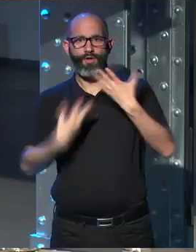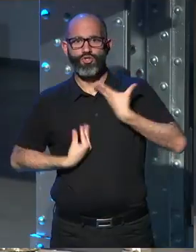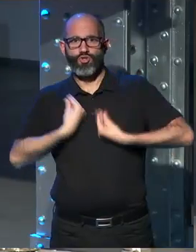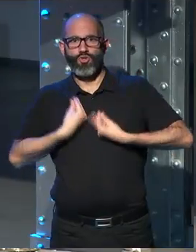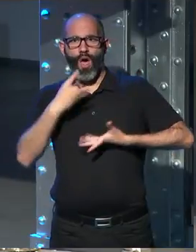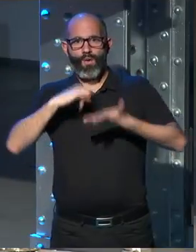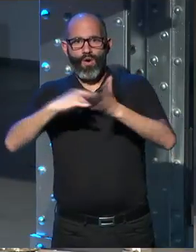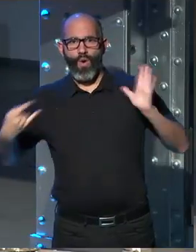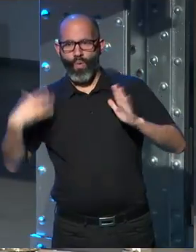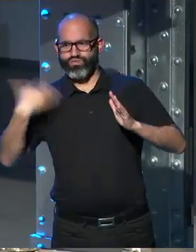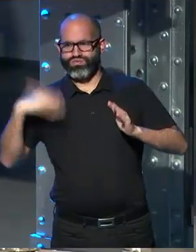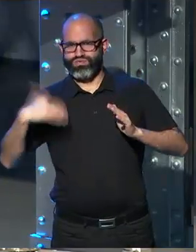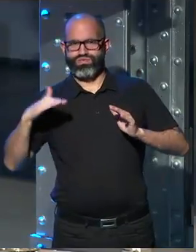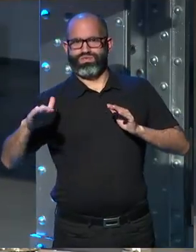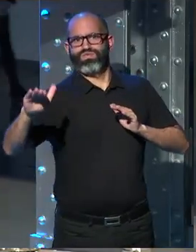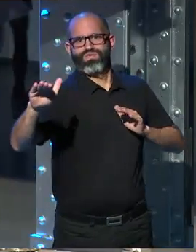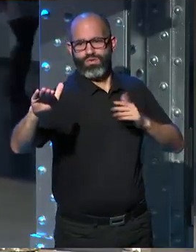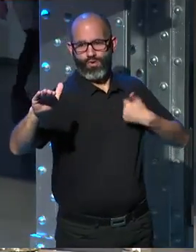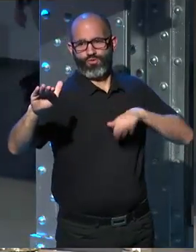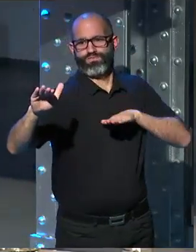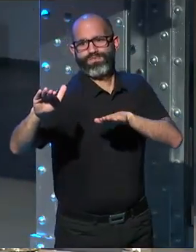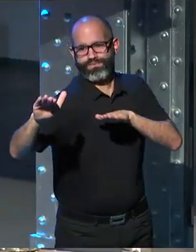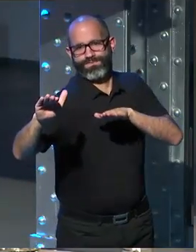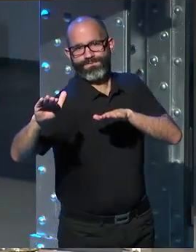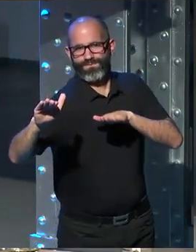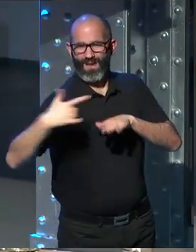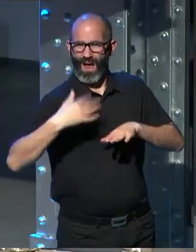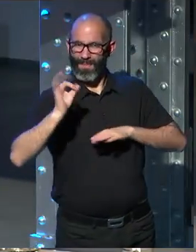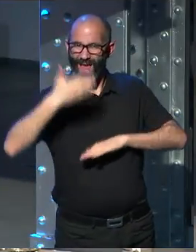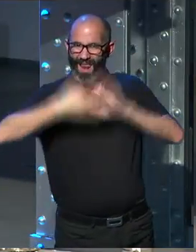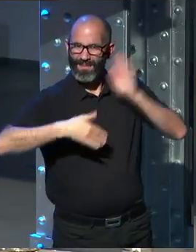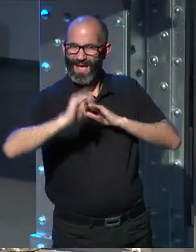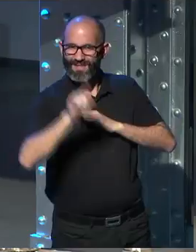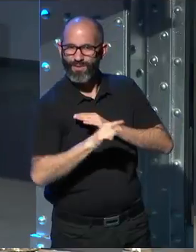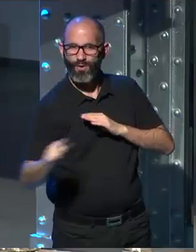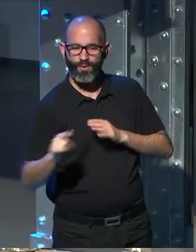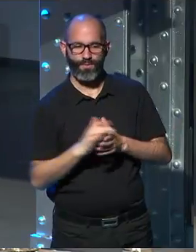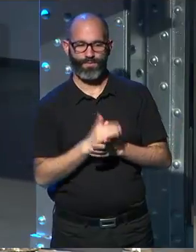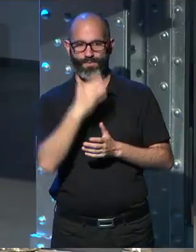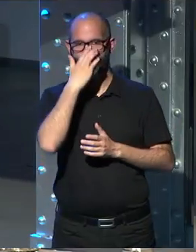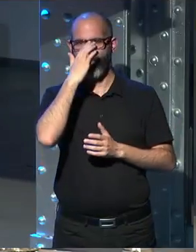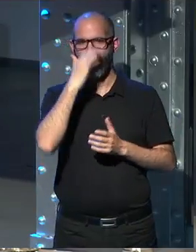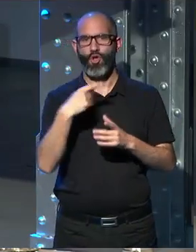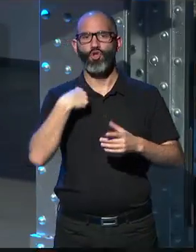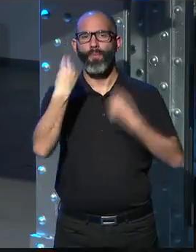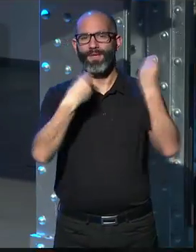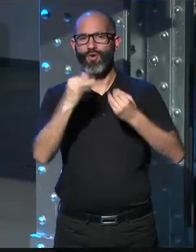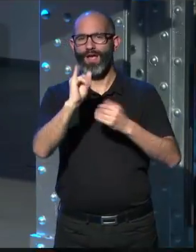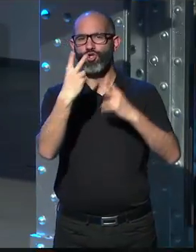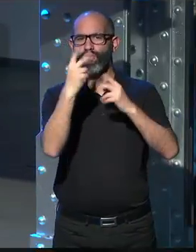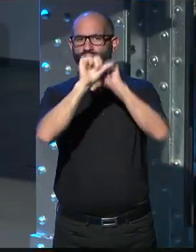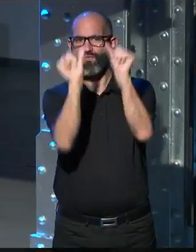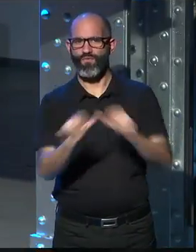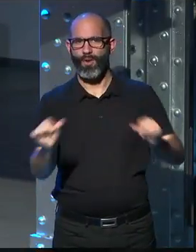que podemos abarcar. ¿Eso es algo cierto o en realidad no? Sí, yo creo que hay dos posiciones, que es la de